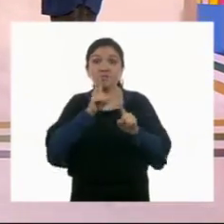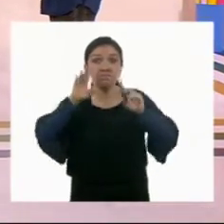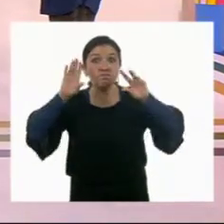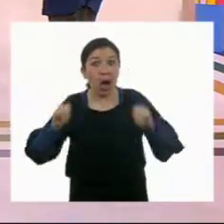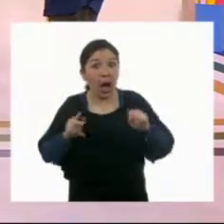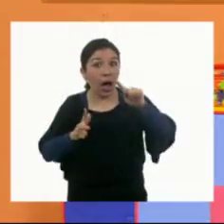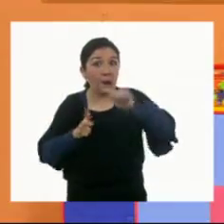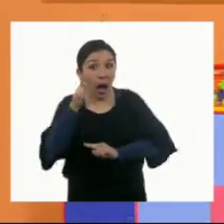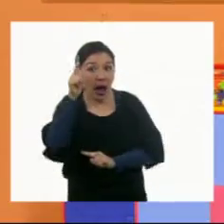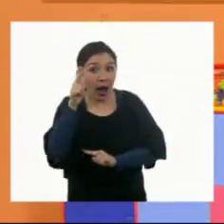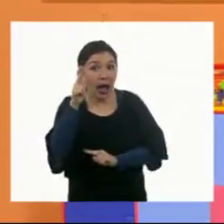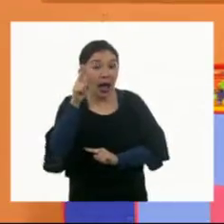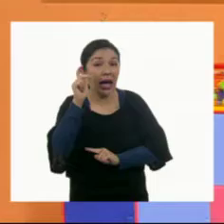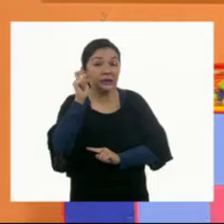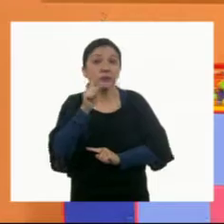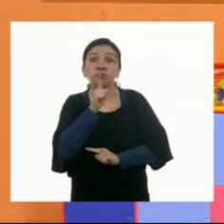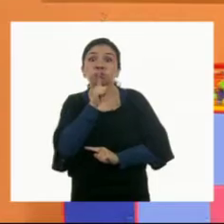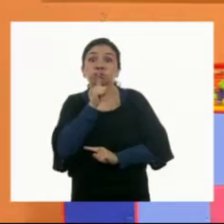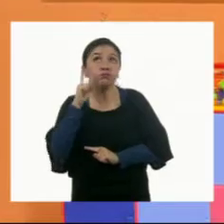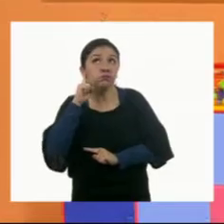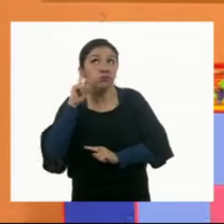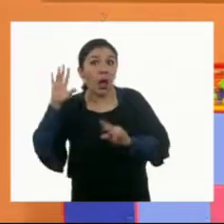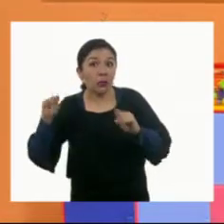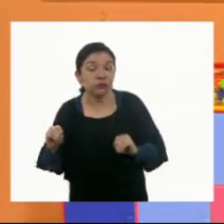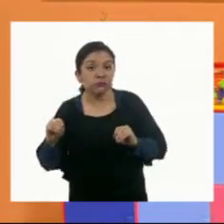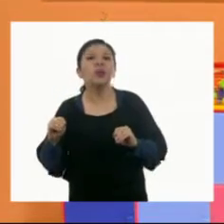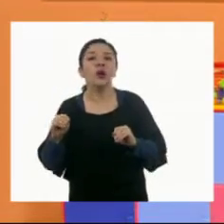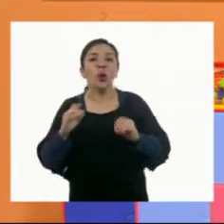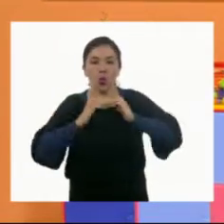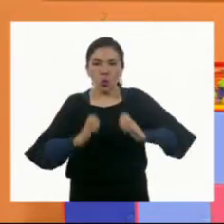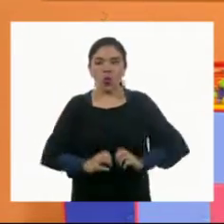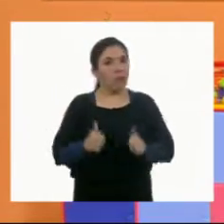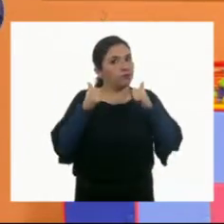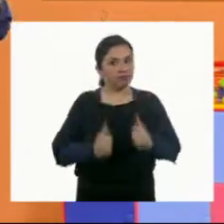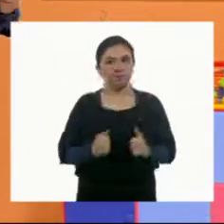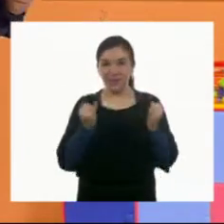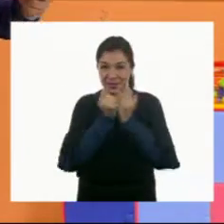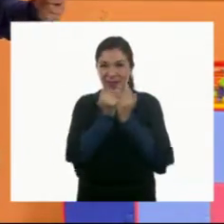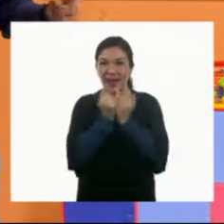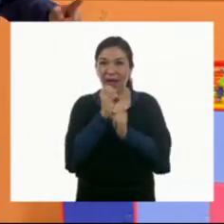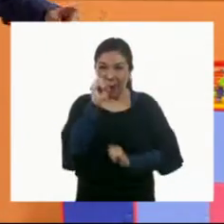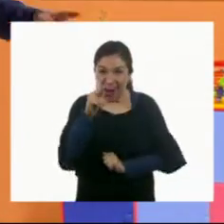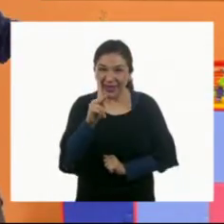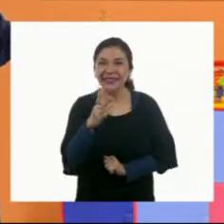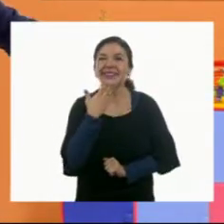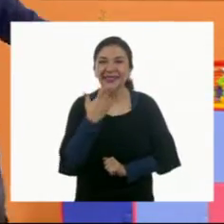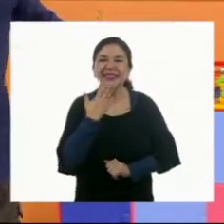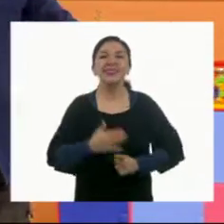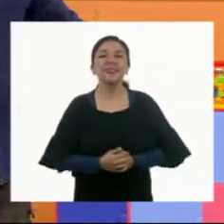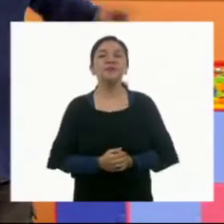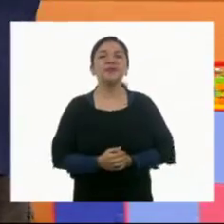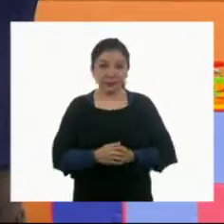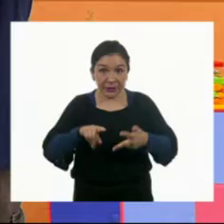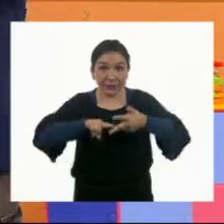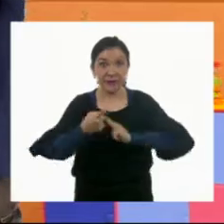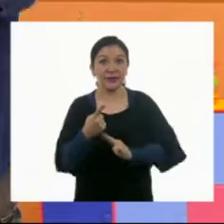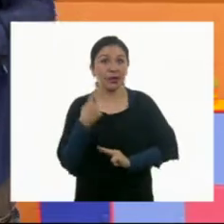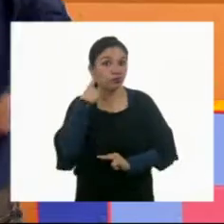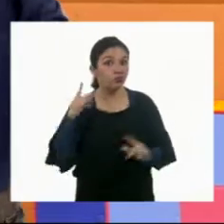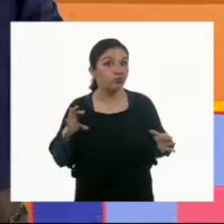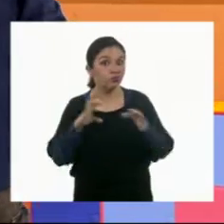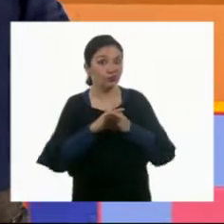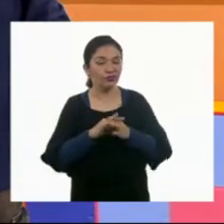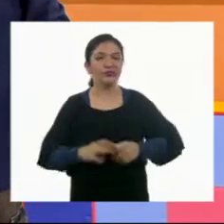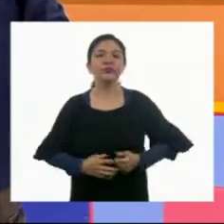se detenga, cuando haya silencio sonoro, hacemos silencio corporal. Muy bien. ¿Listos? A ver. Bien, entonces, viene la